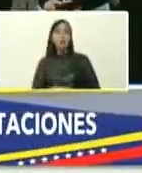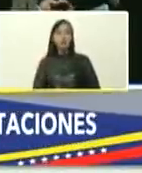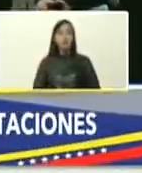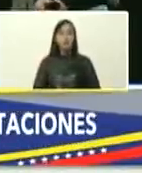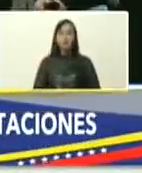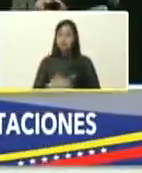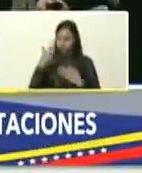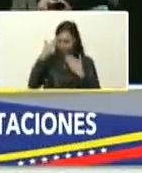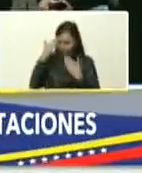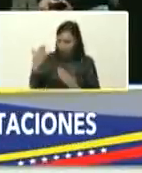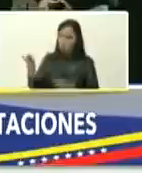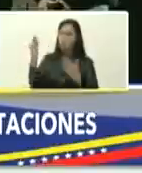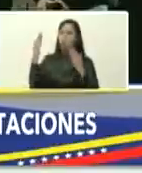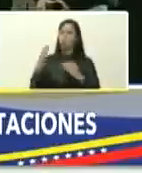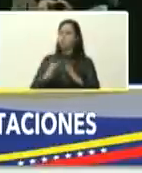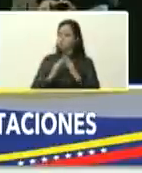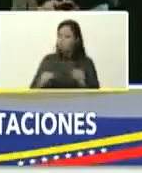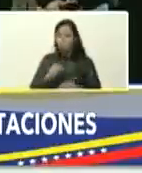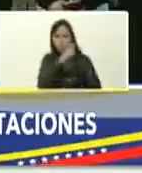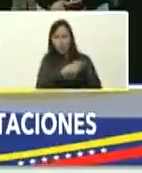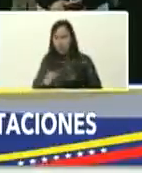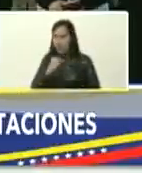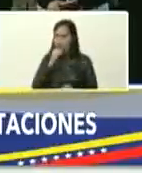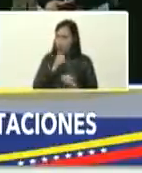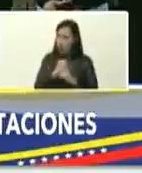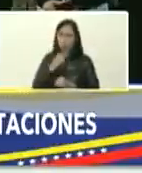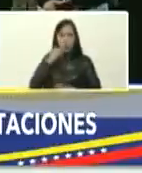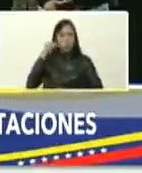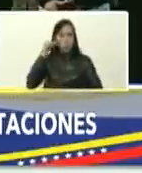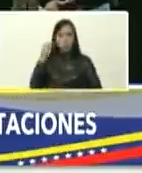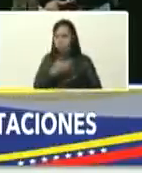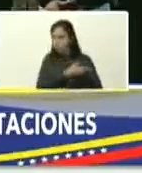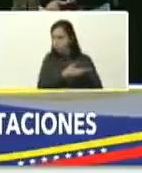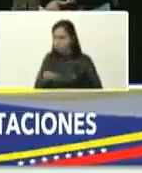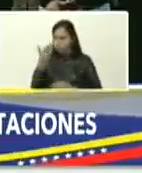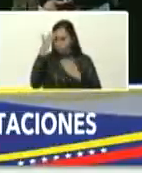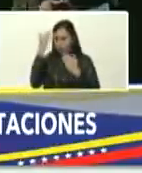Mi saludo con Nilsa a todos los trabajadores y trabajadoras.